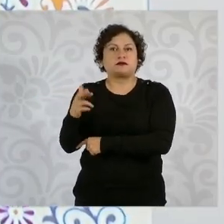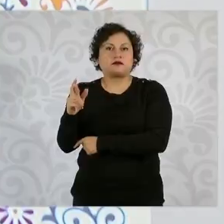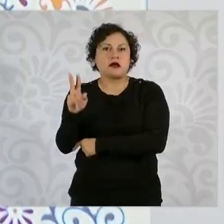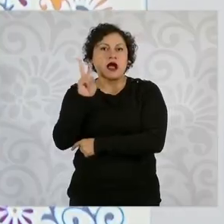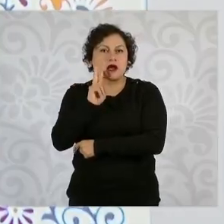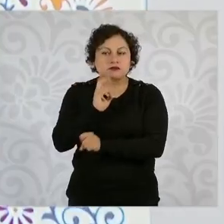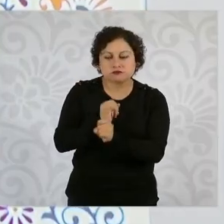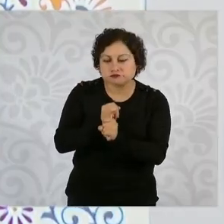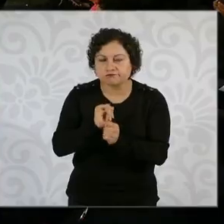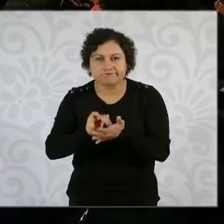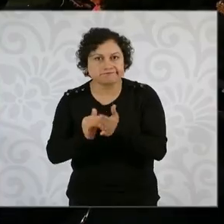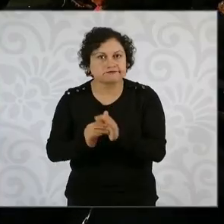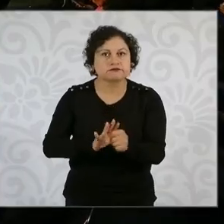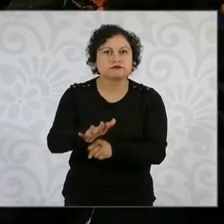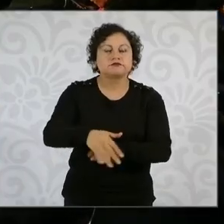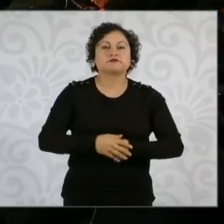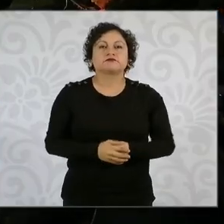¿Sobre los